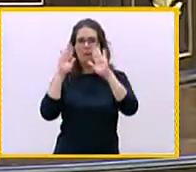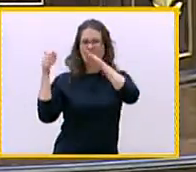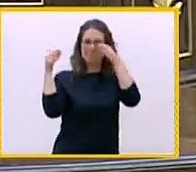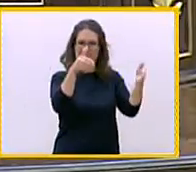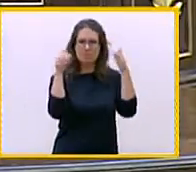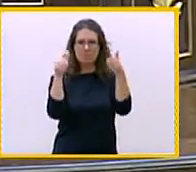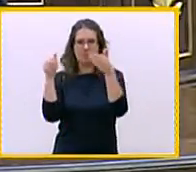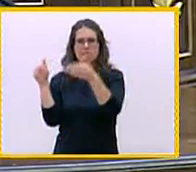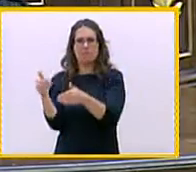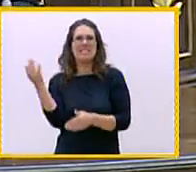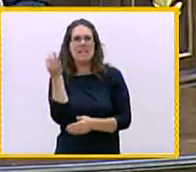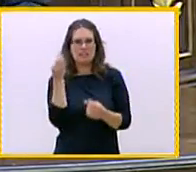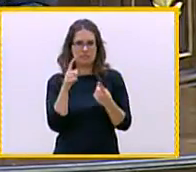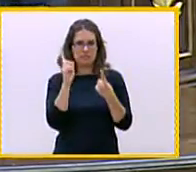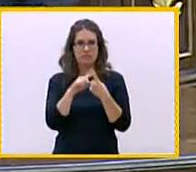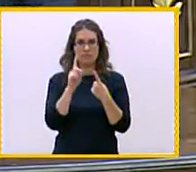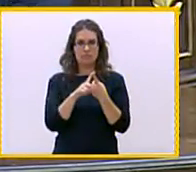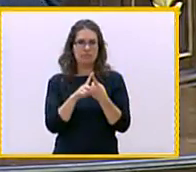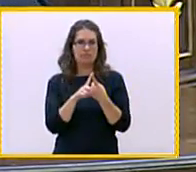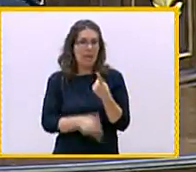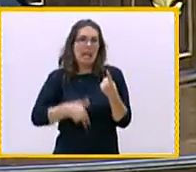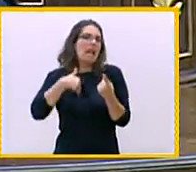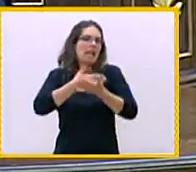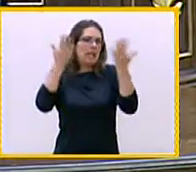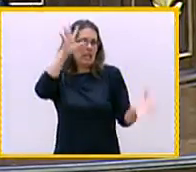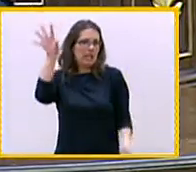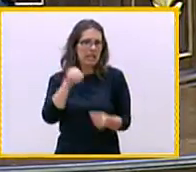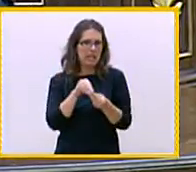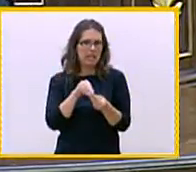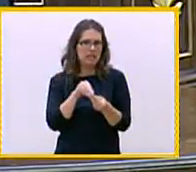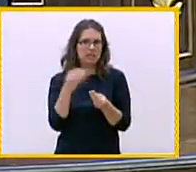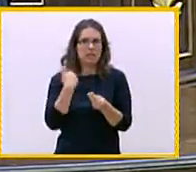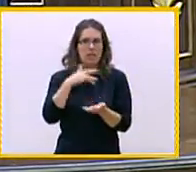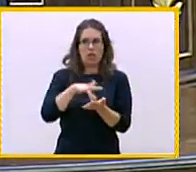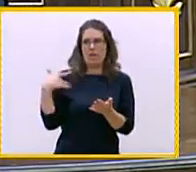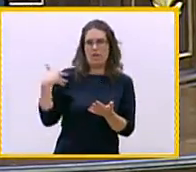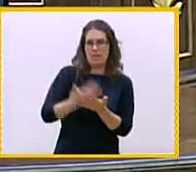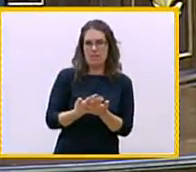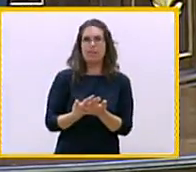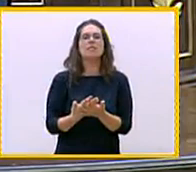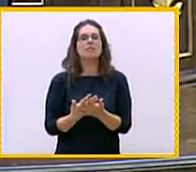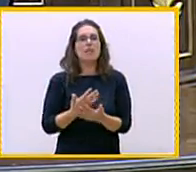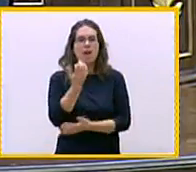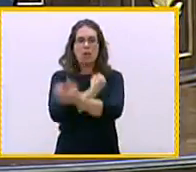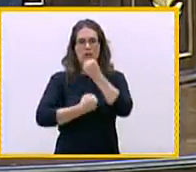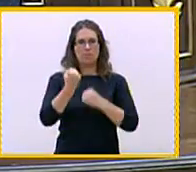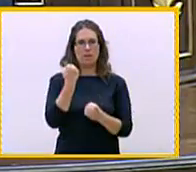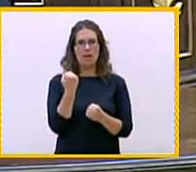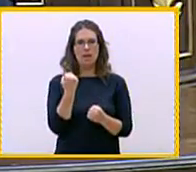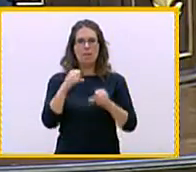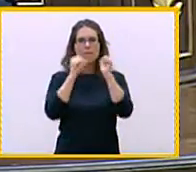del mismo. En términos generales, en estos 5 trimestres, nuestra economía ha presentado un patrón de